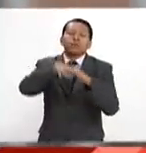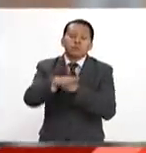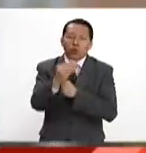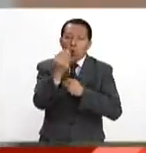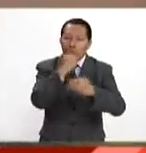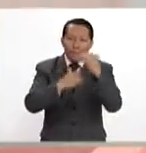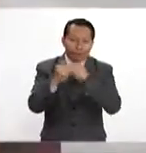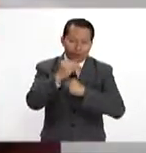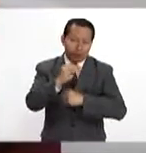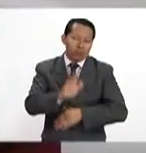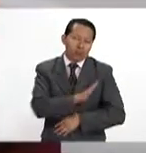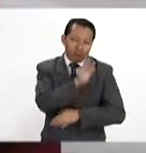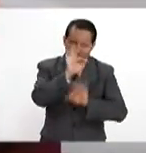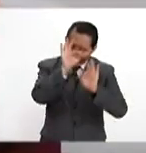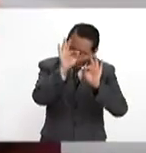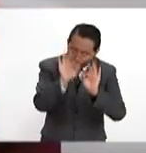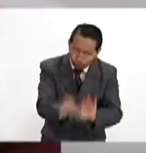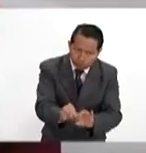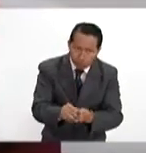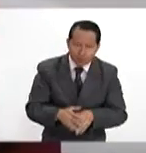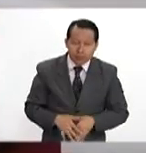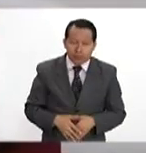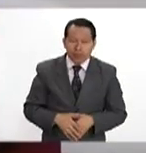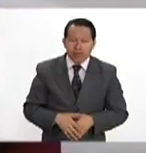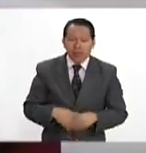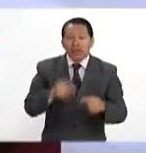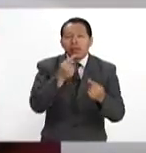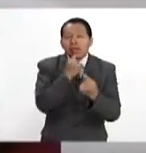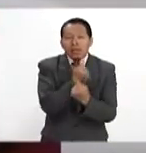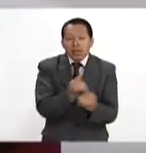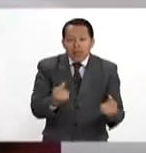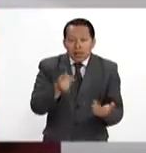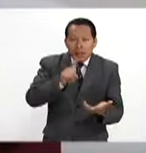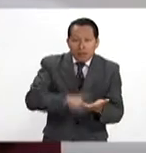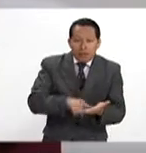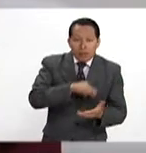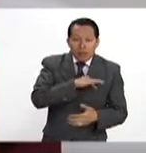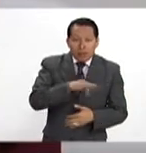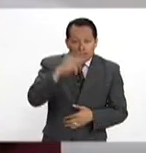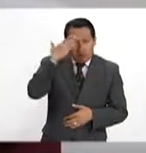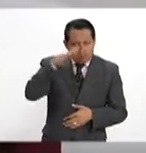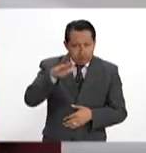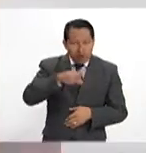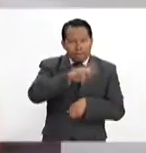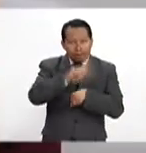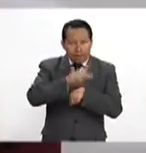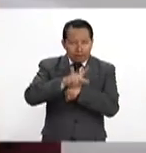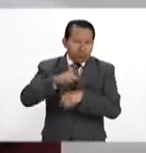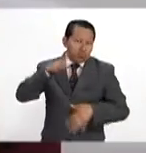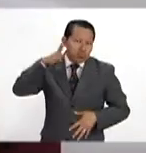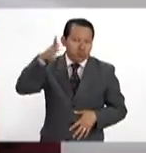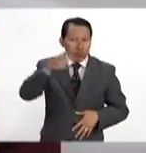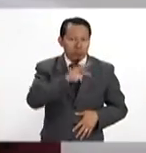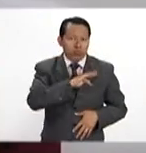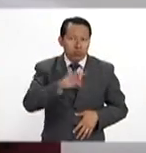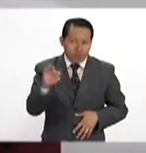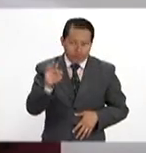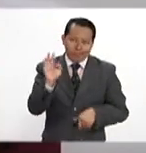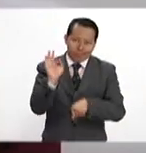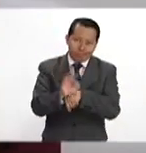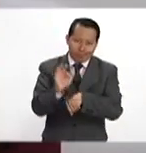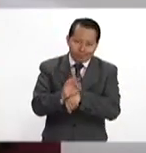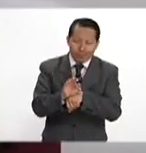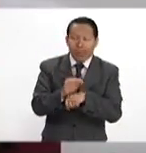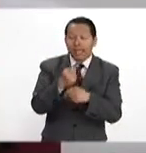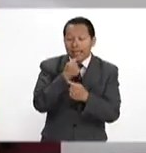alimentación de calidad. En las niñas y en niños se deposita la estabilidad y el progreso de las naciones. No debe quedar duda que el destino